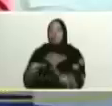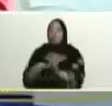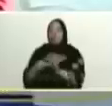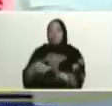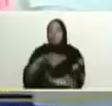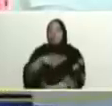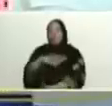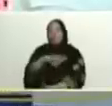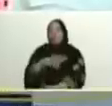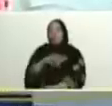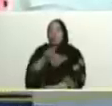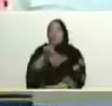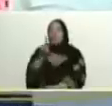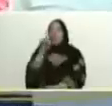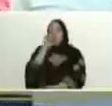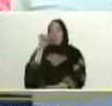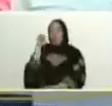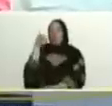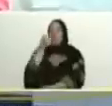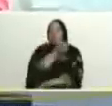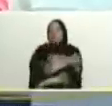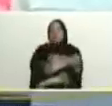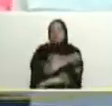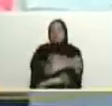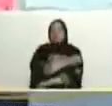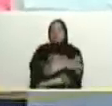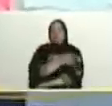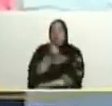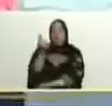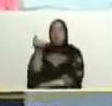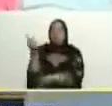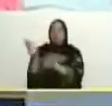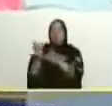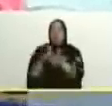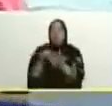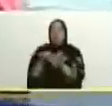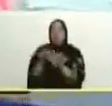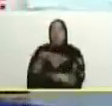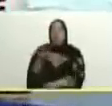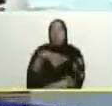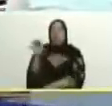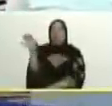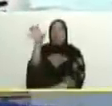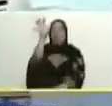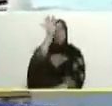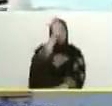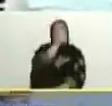después de 21 años los golpistas del 11 de abril del 2002?